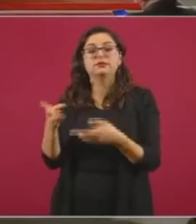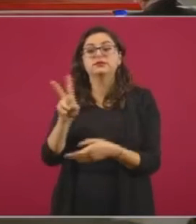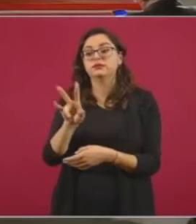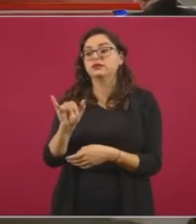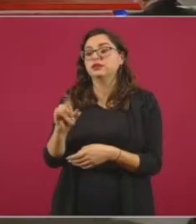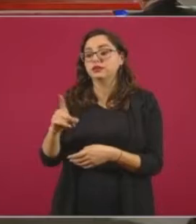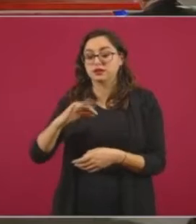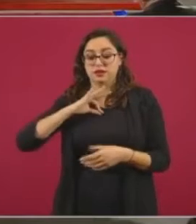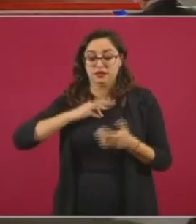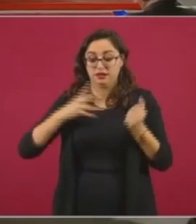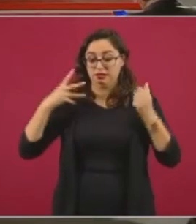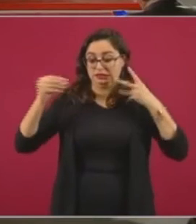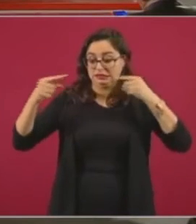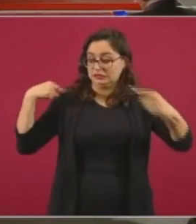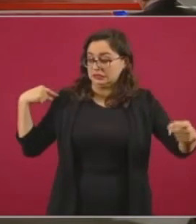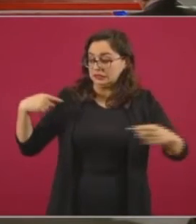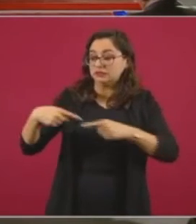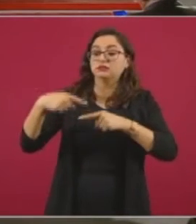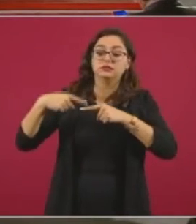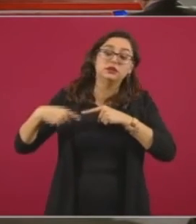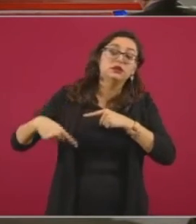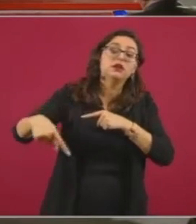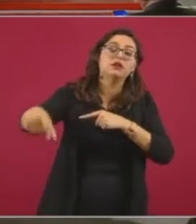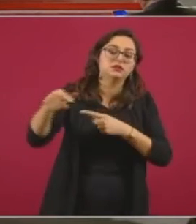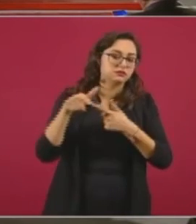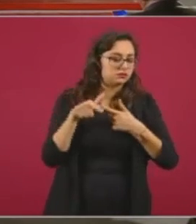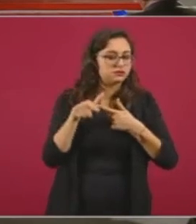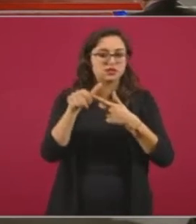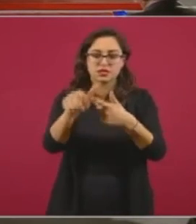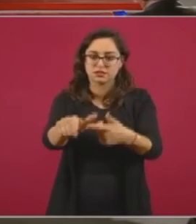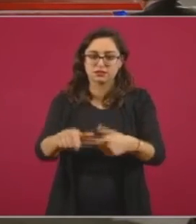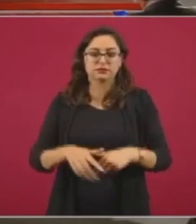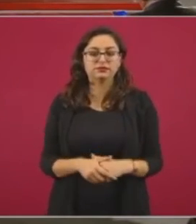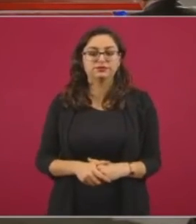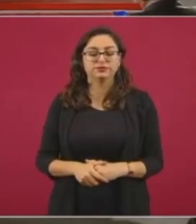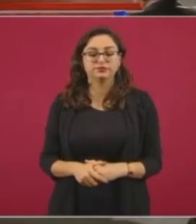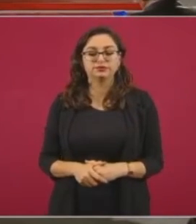y después de la pandemia de COVID-19. Es un